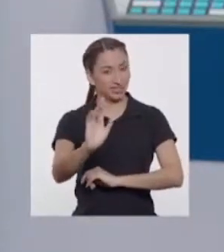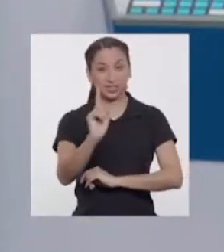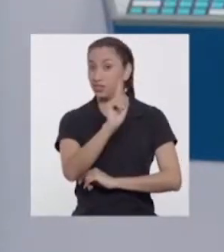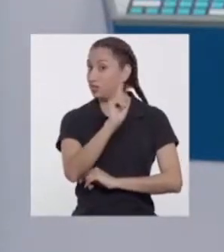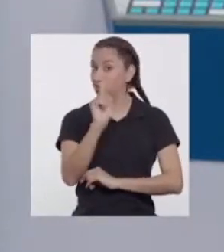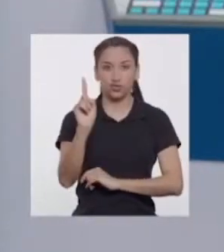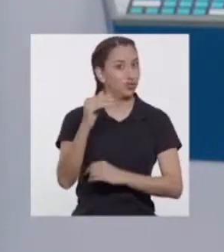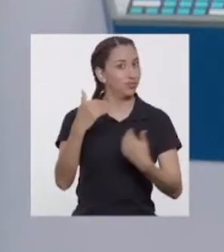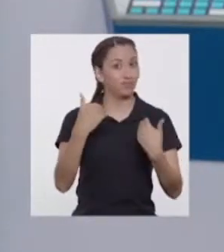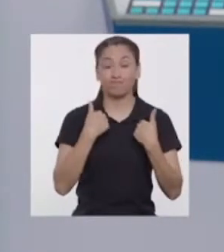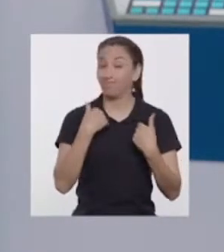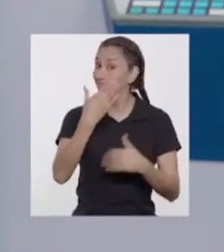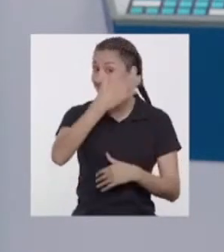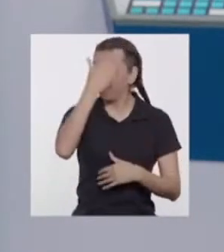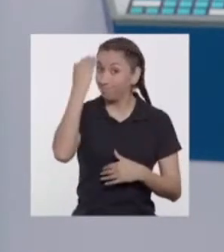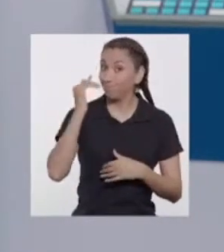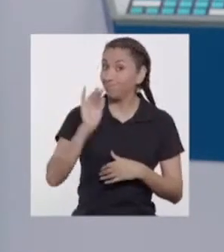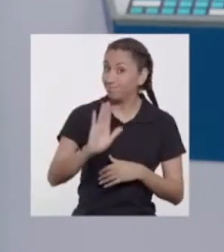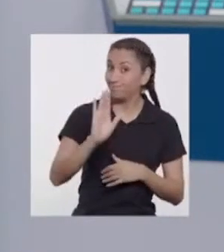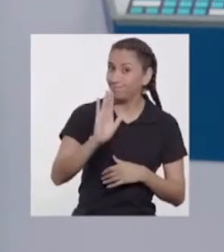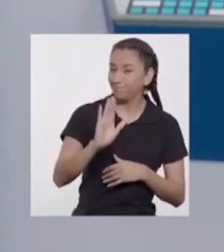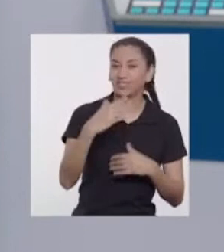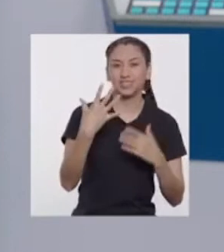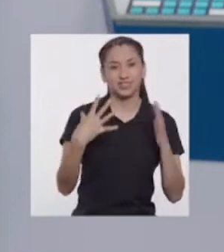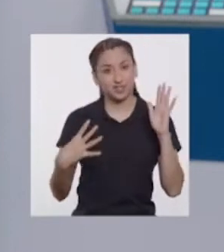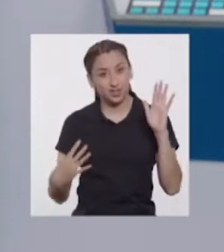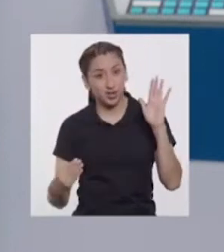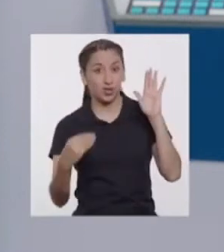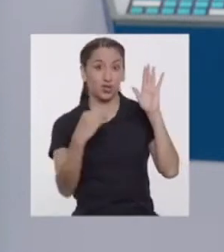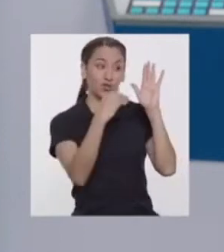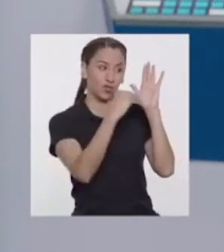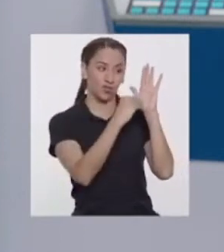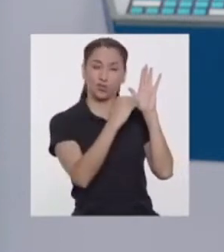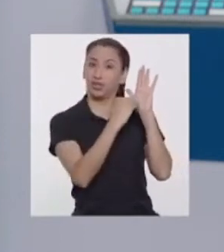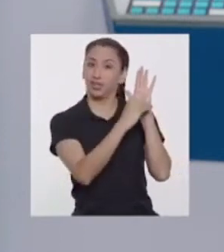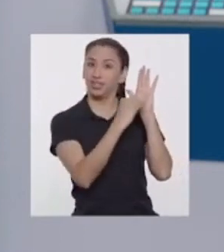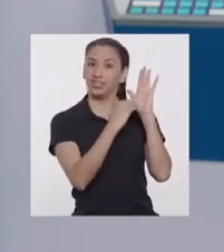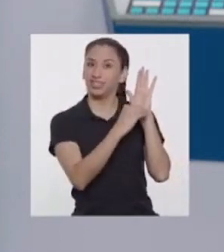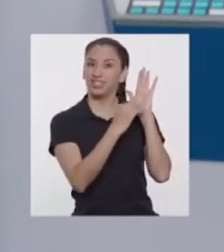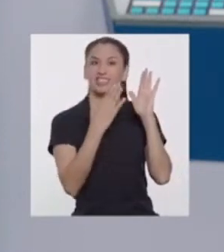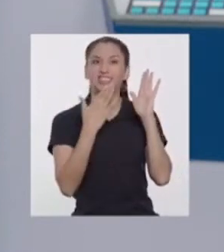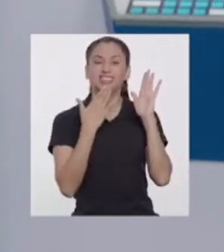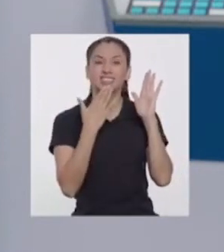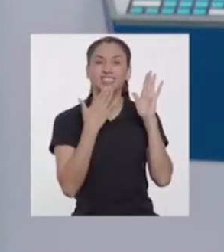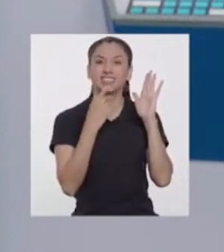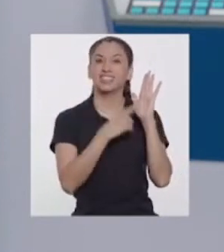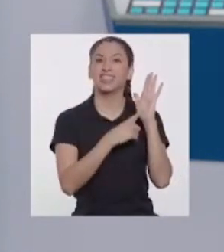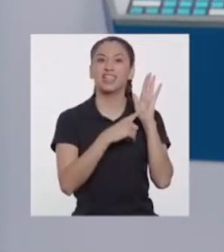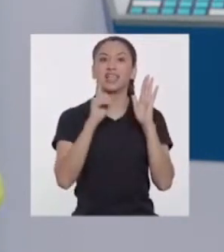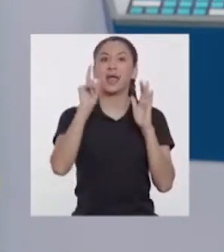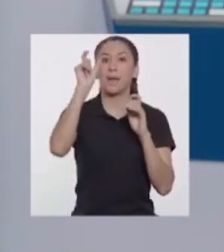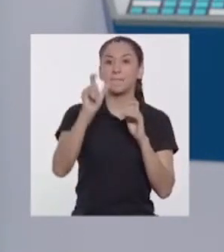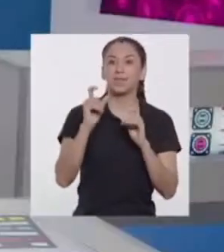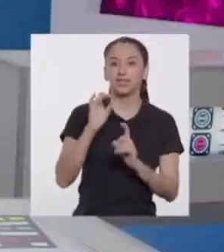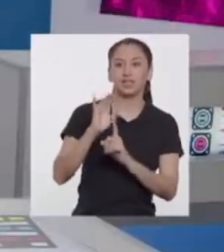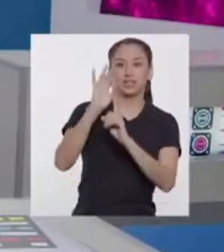no debemos olvidar: colocar en el afiche los créditos de